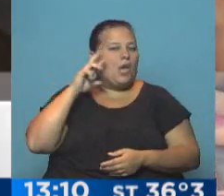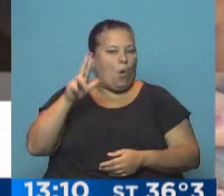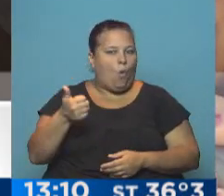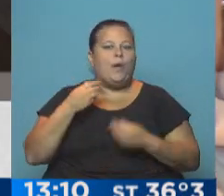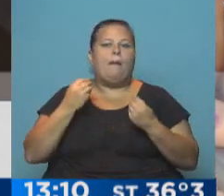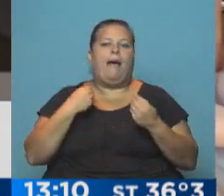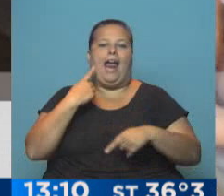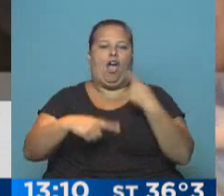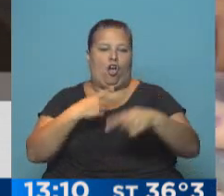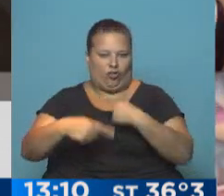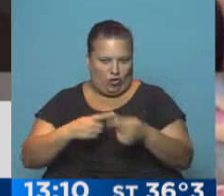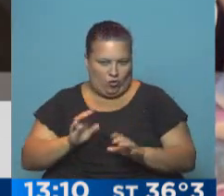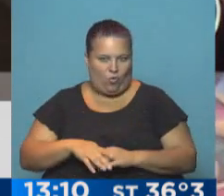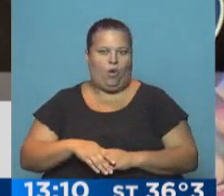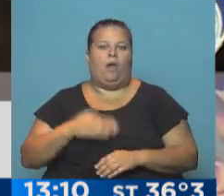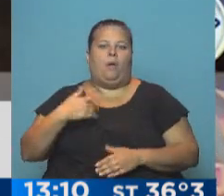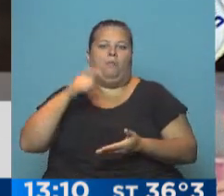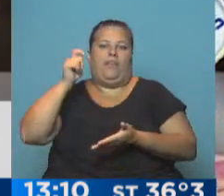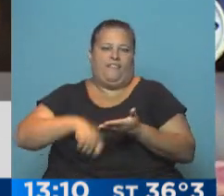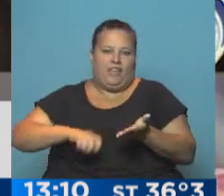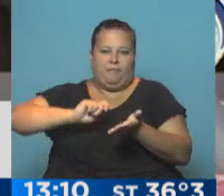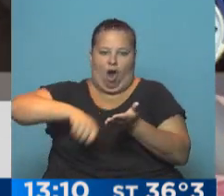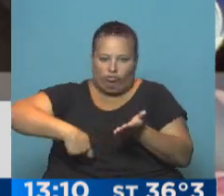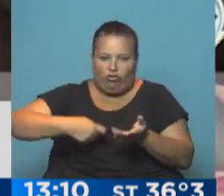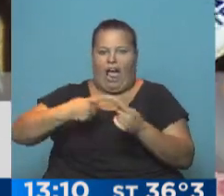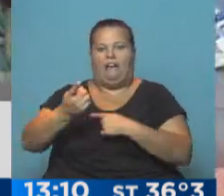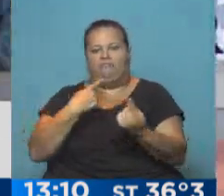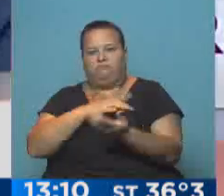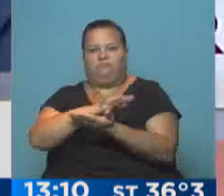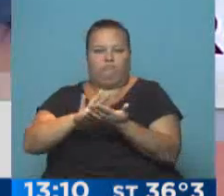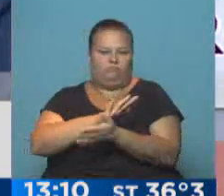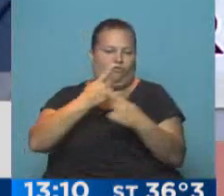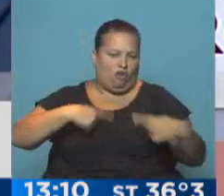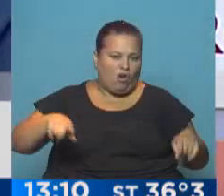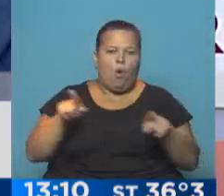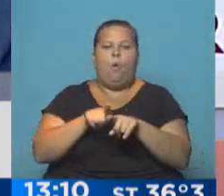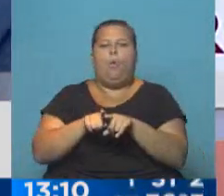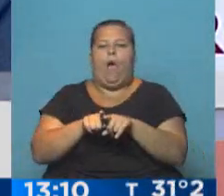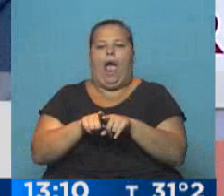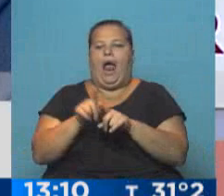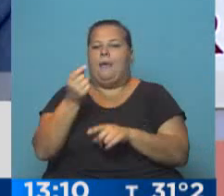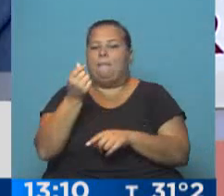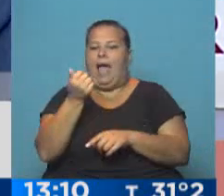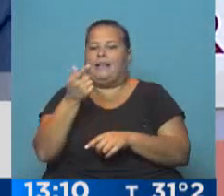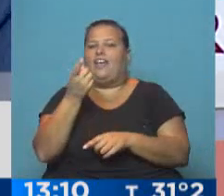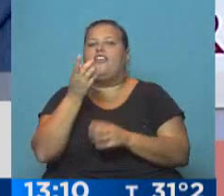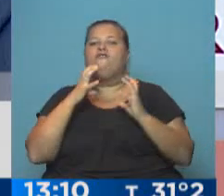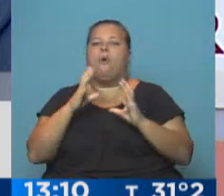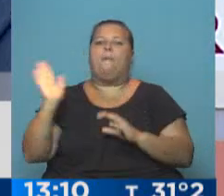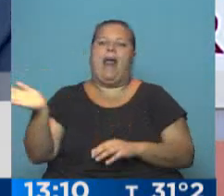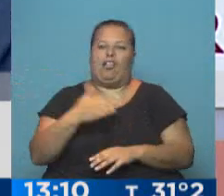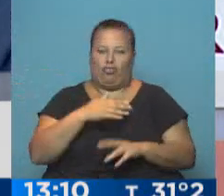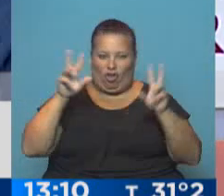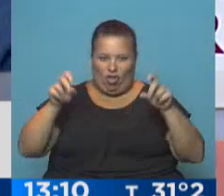que continúe al frente y así pueda seguir firmando los contratos, negociaciones, cosas que hay en danza, como ser la plata del fútbol para todos, sí. En